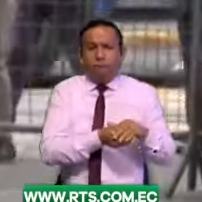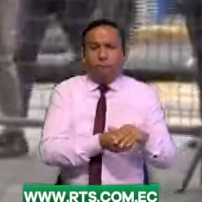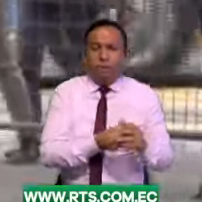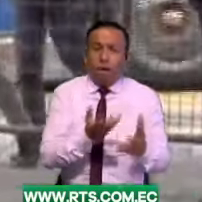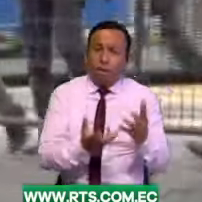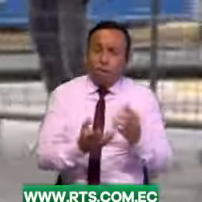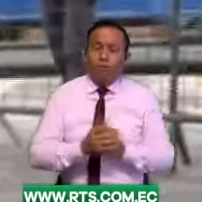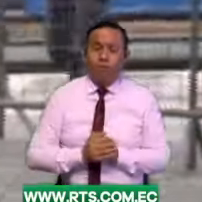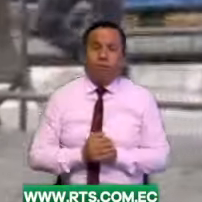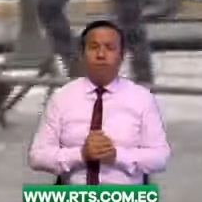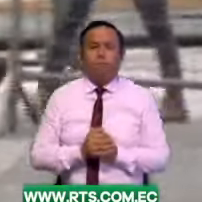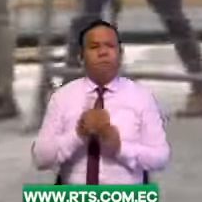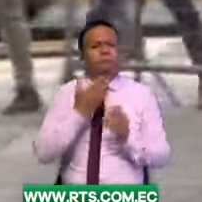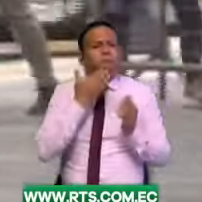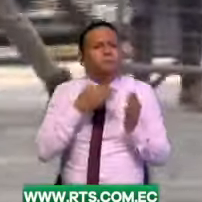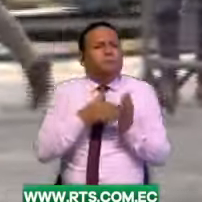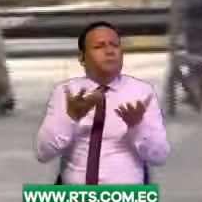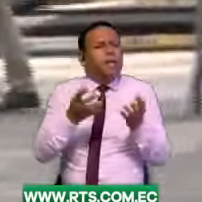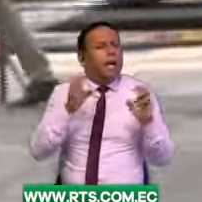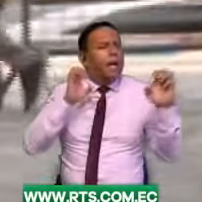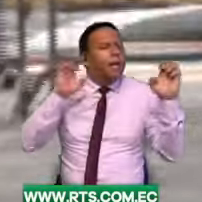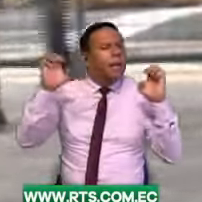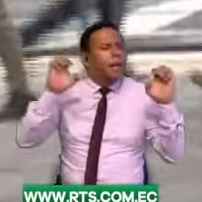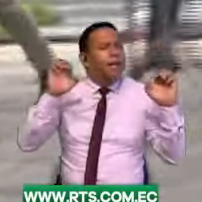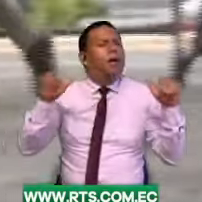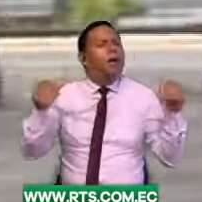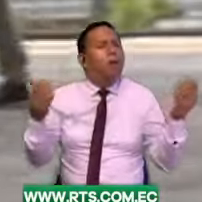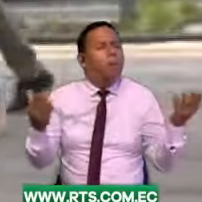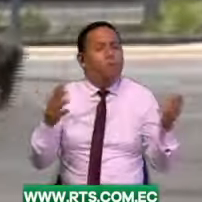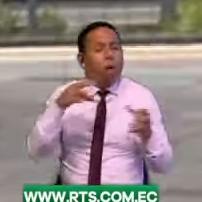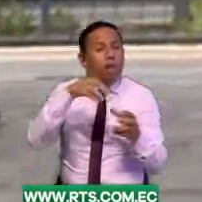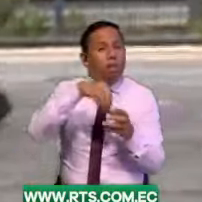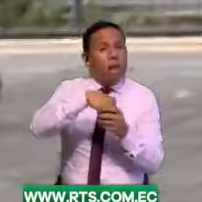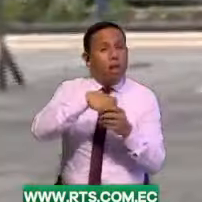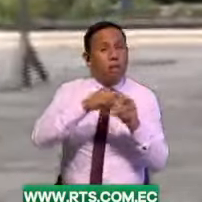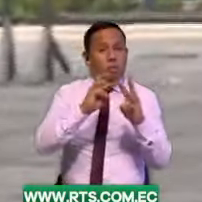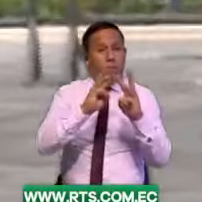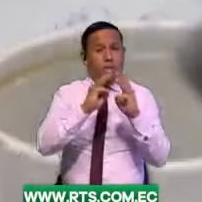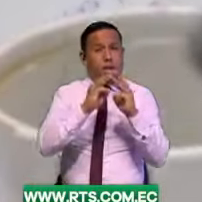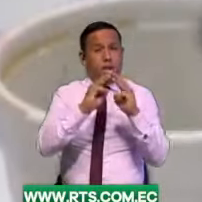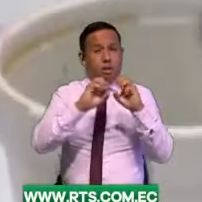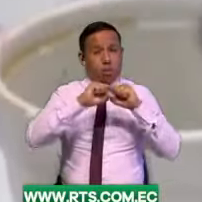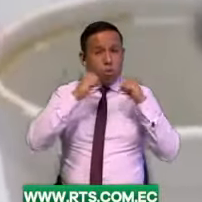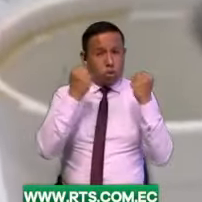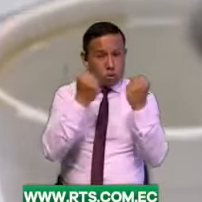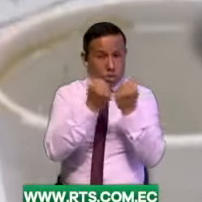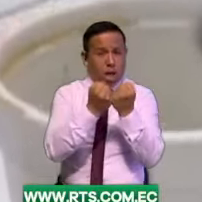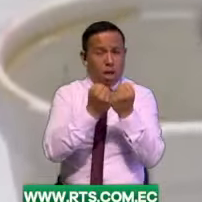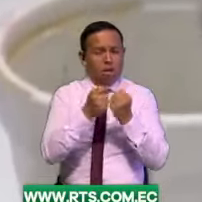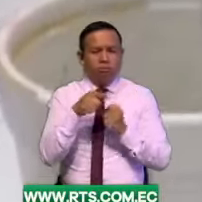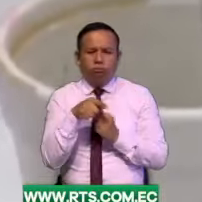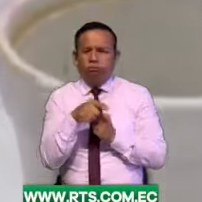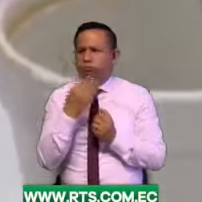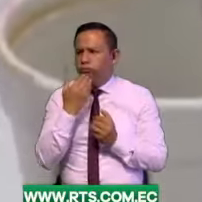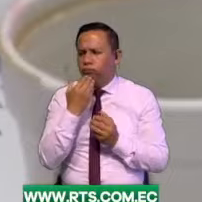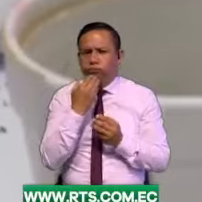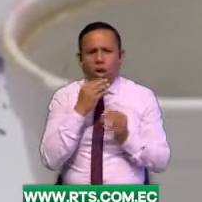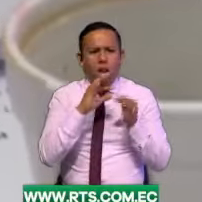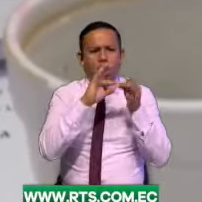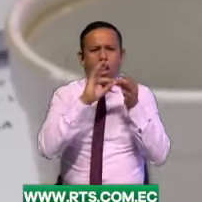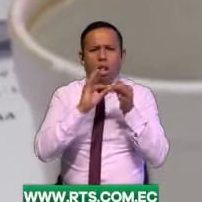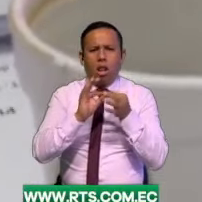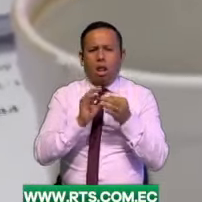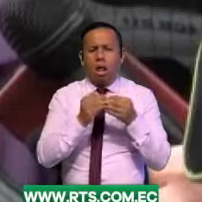Crear fundaciones de papel habría sido la estrategia que se aplicó en el Ministerio de Inclusión Económica y Social para perjudicar el